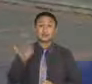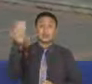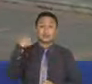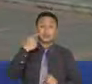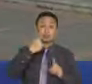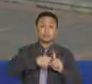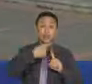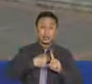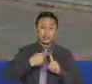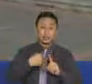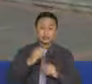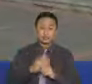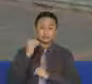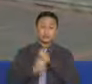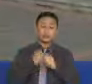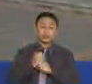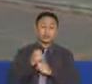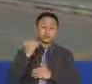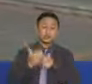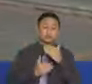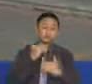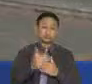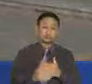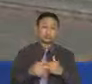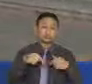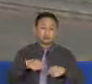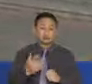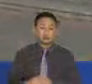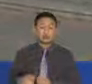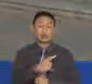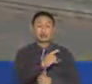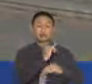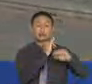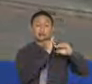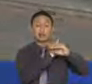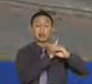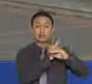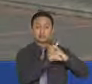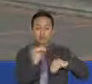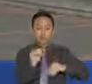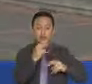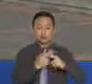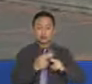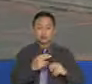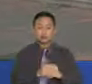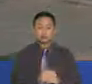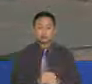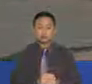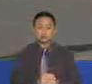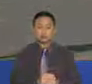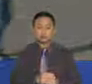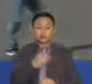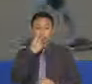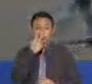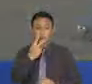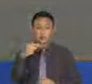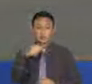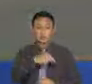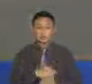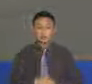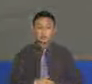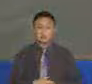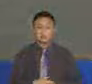ya pero con el paso de los tiempos también se construyó la iglesia que lleva el mismo nombre miren ustedes en las imágenes Así